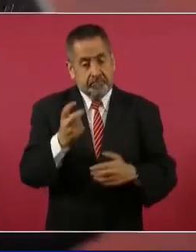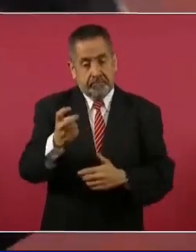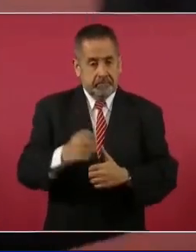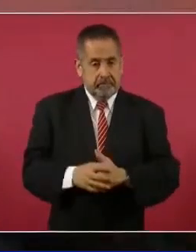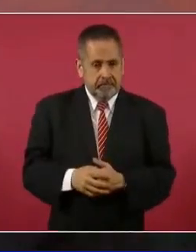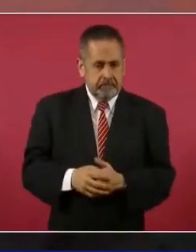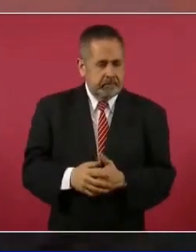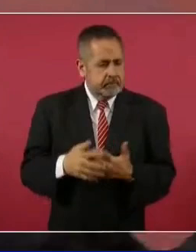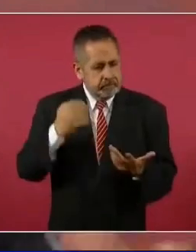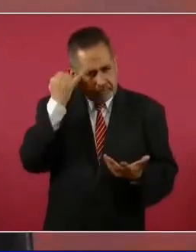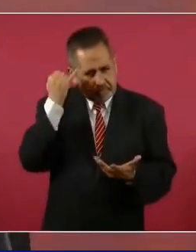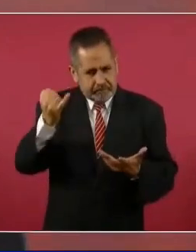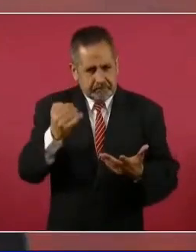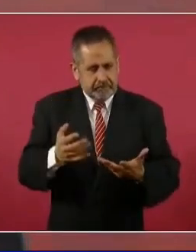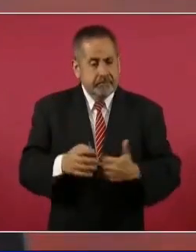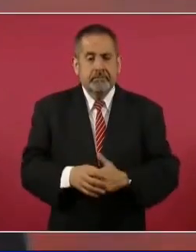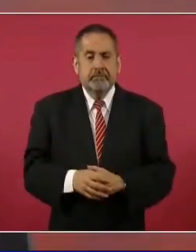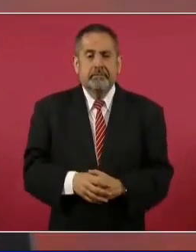Entonces, imagínense el error